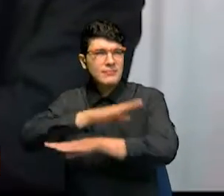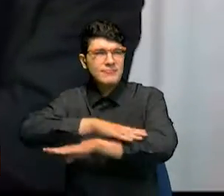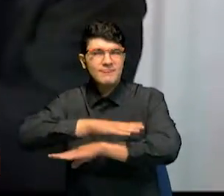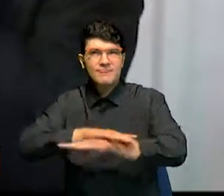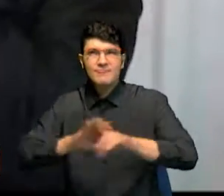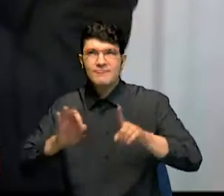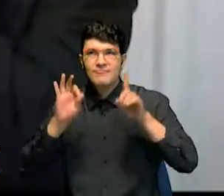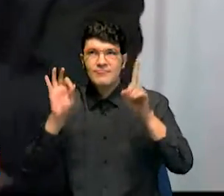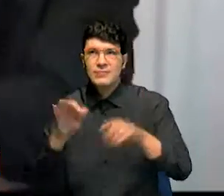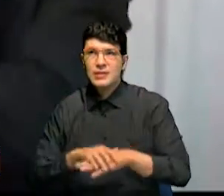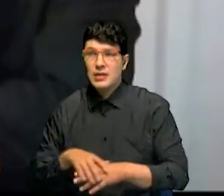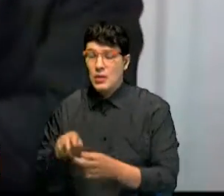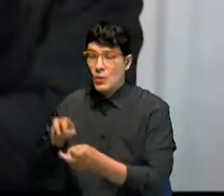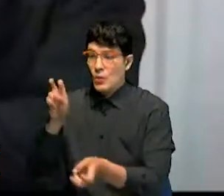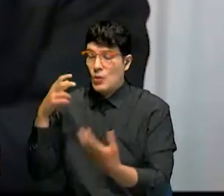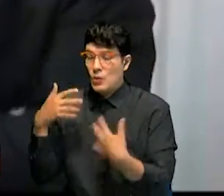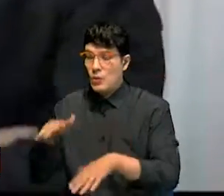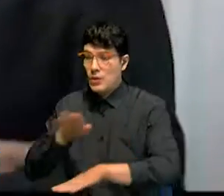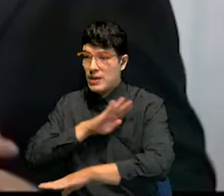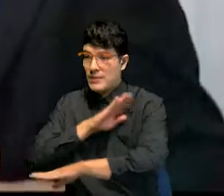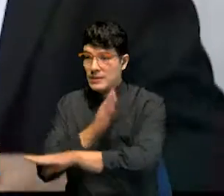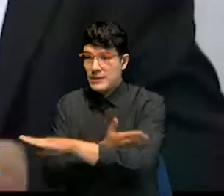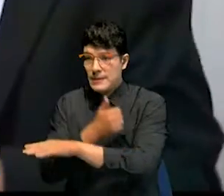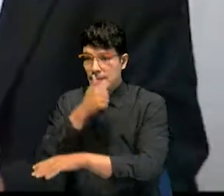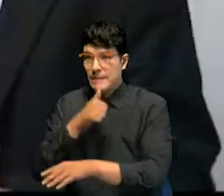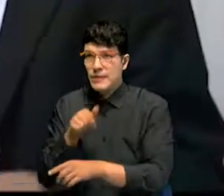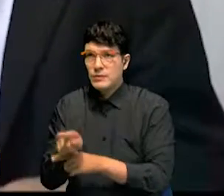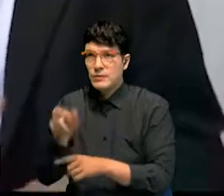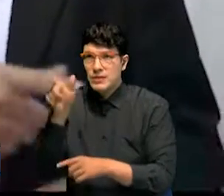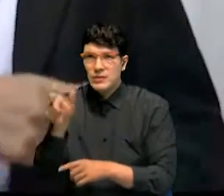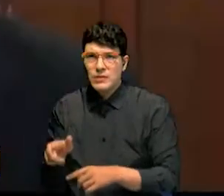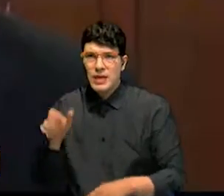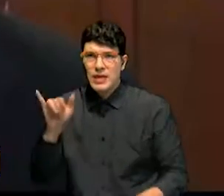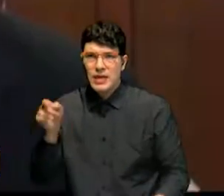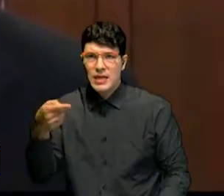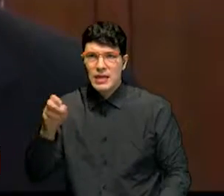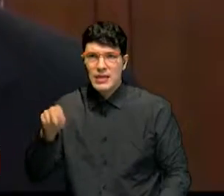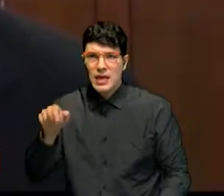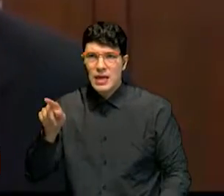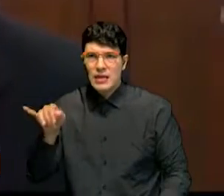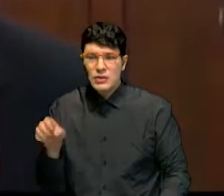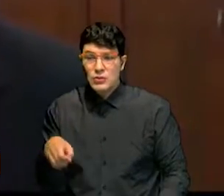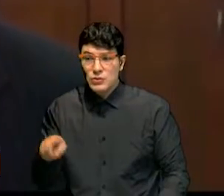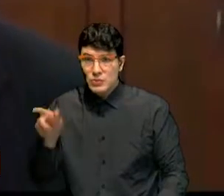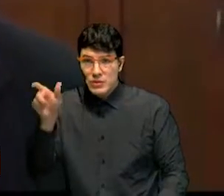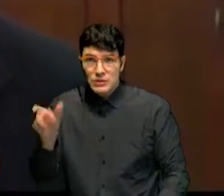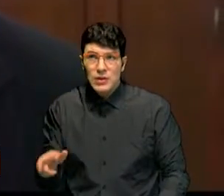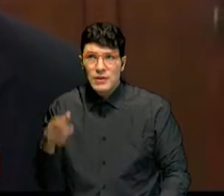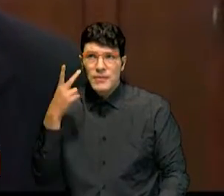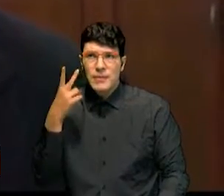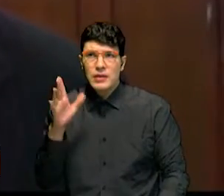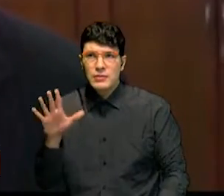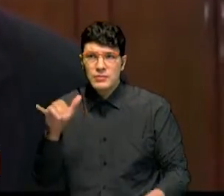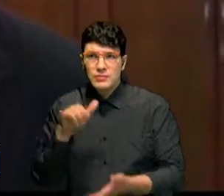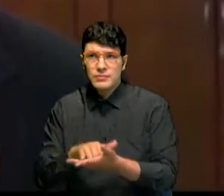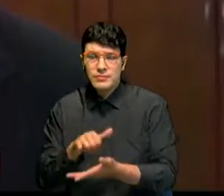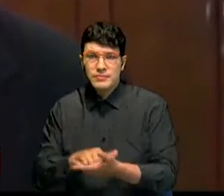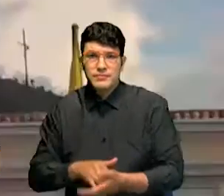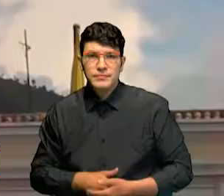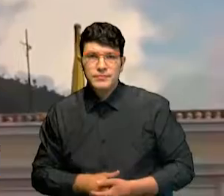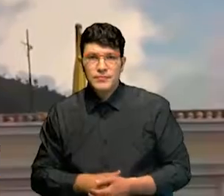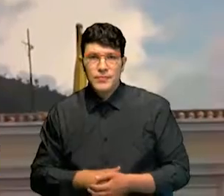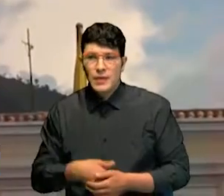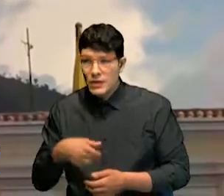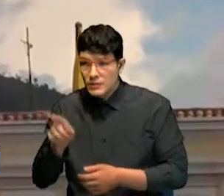admirable la capacidad de resistencia clasificó monseñor ignacio gómez aristizábal obispo a mérito del municipio de ocaña la región en su visita